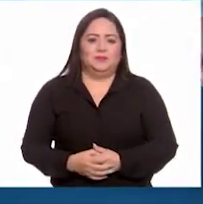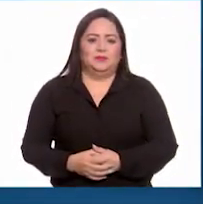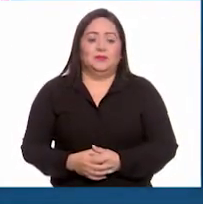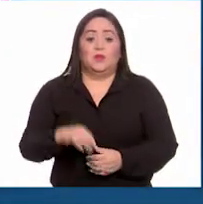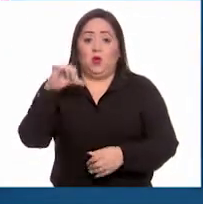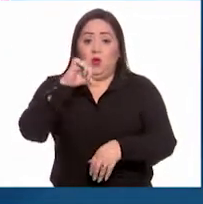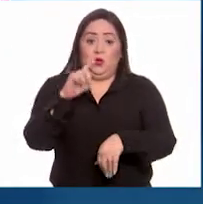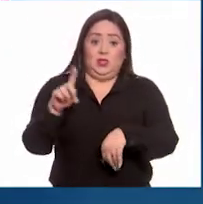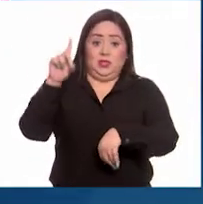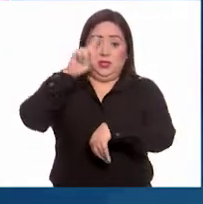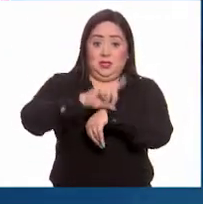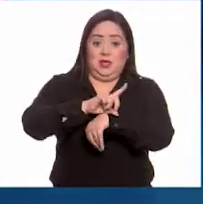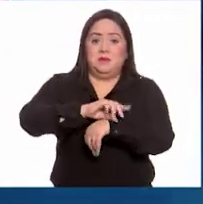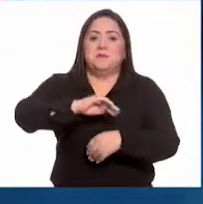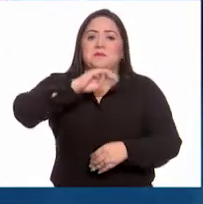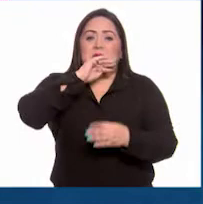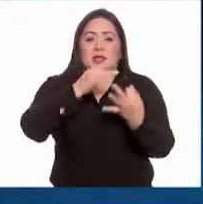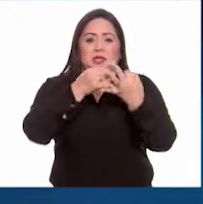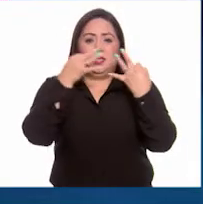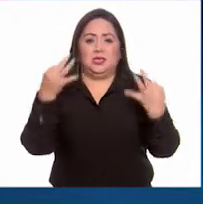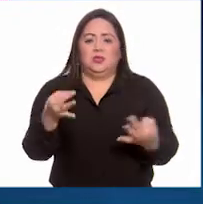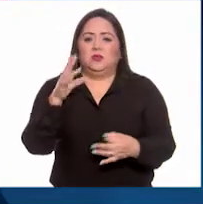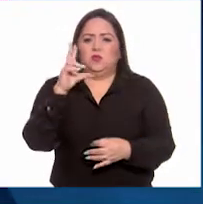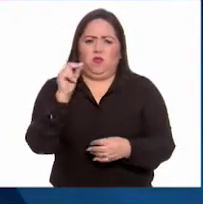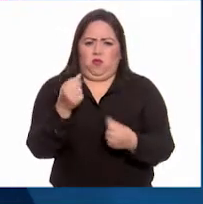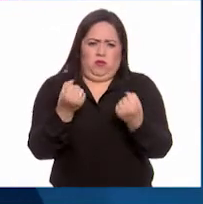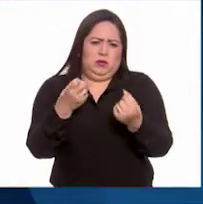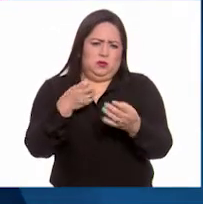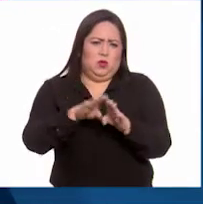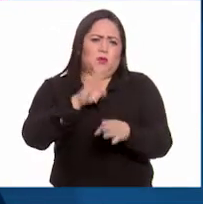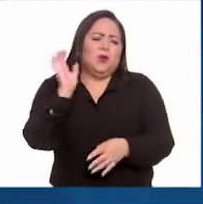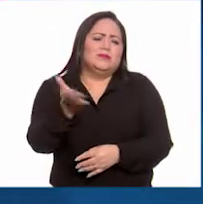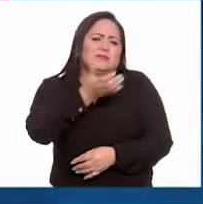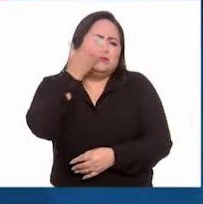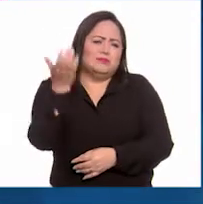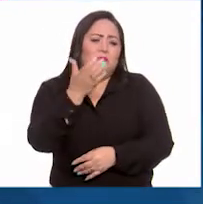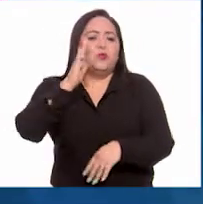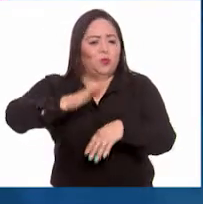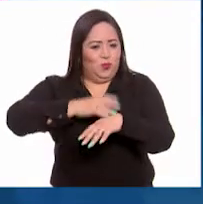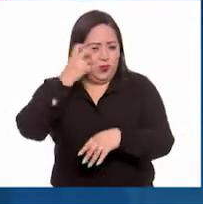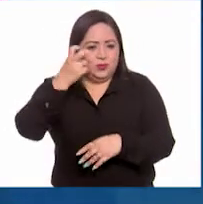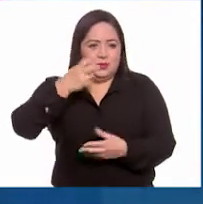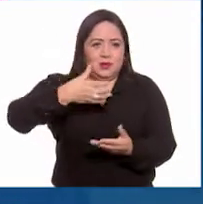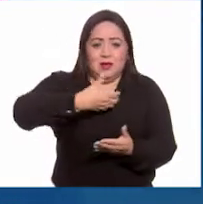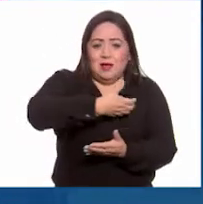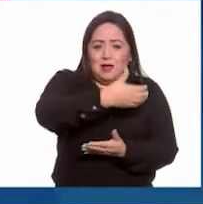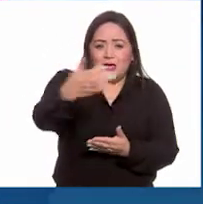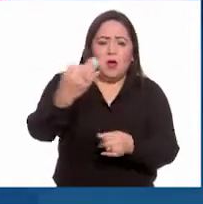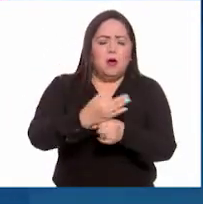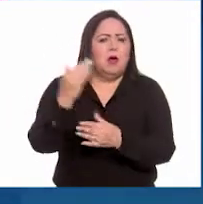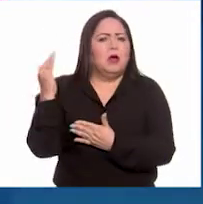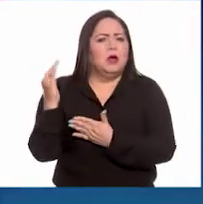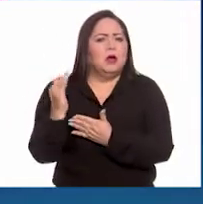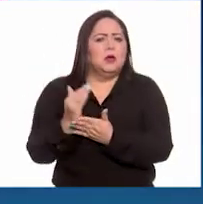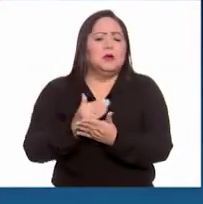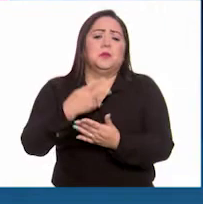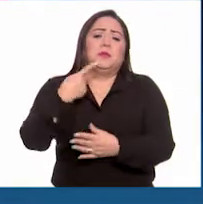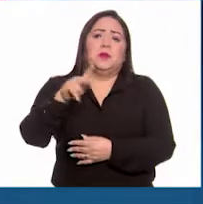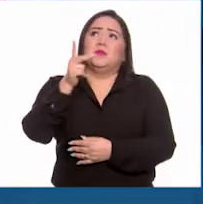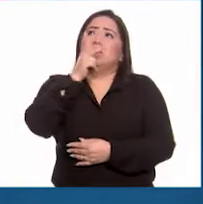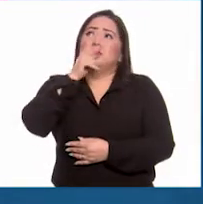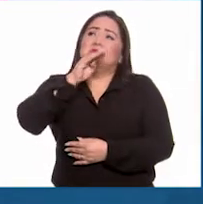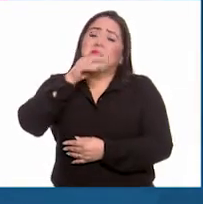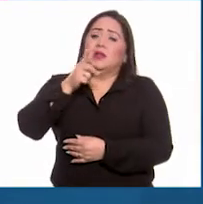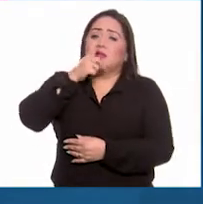Hoy en día nuestra madre tierra no la fortalecemos con estas costumbres, por eso las cosechas se han disminuido. Según nuestros